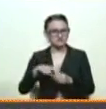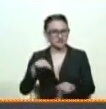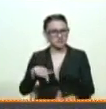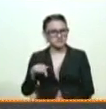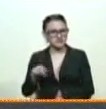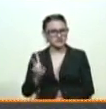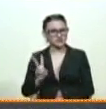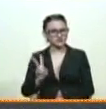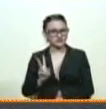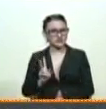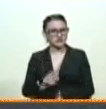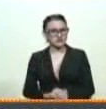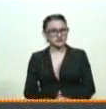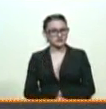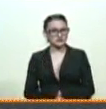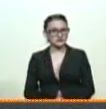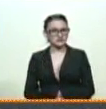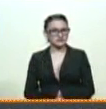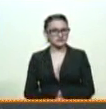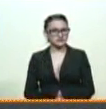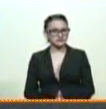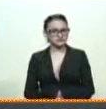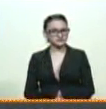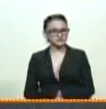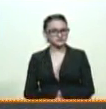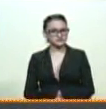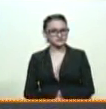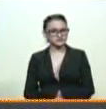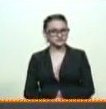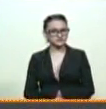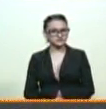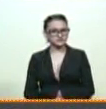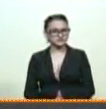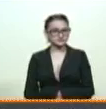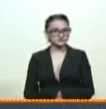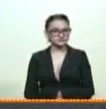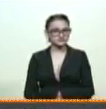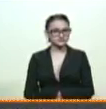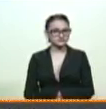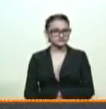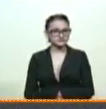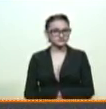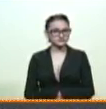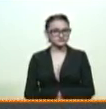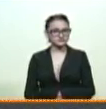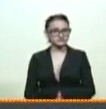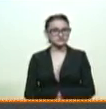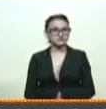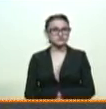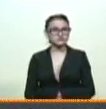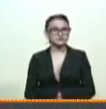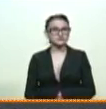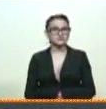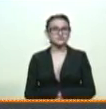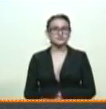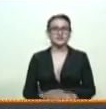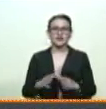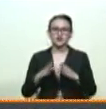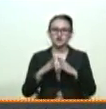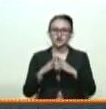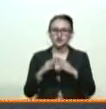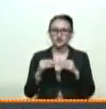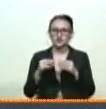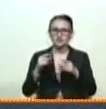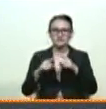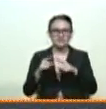país. Se terminó aparentemente, se terminaron aparentemente todas las